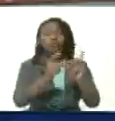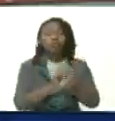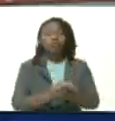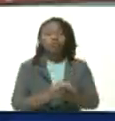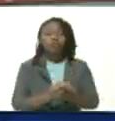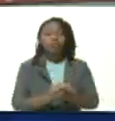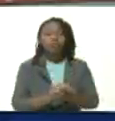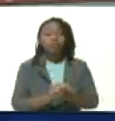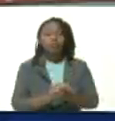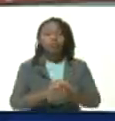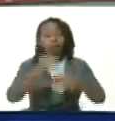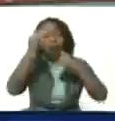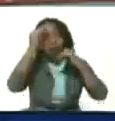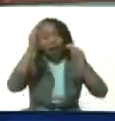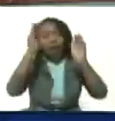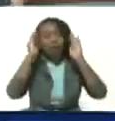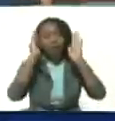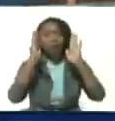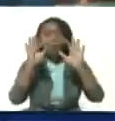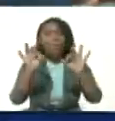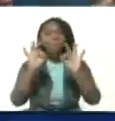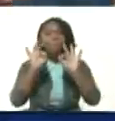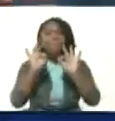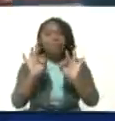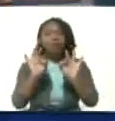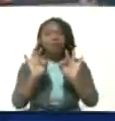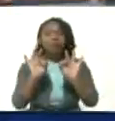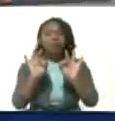con la atención específica